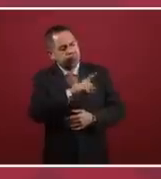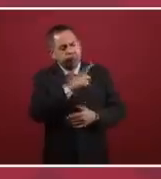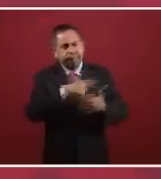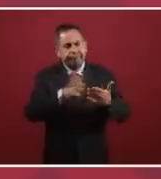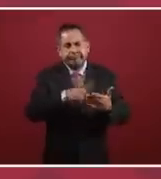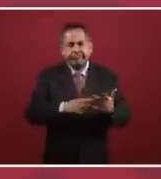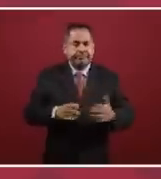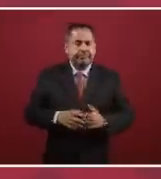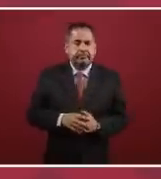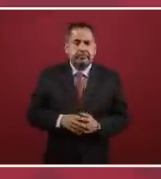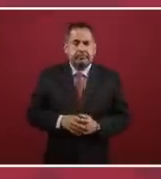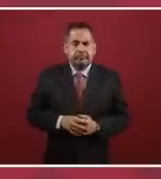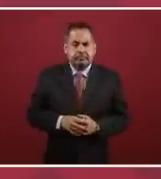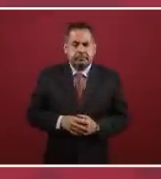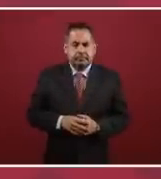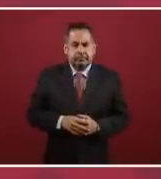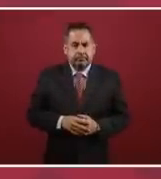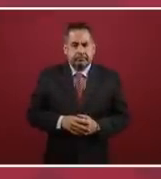No